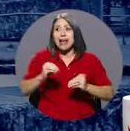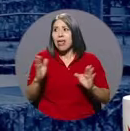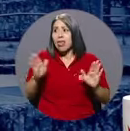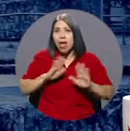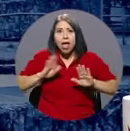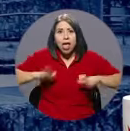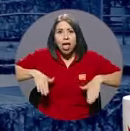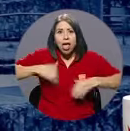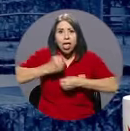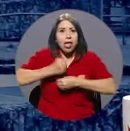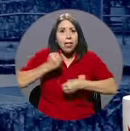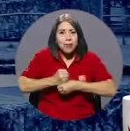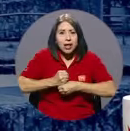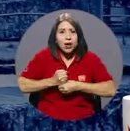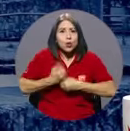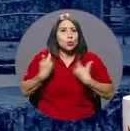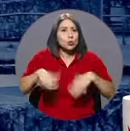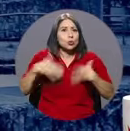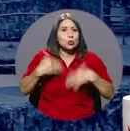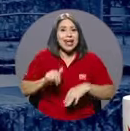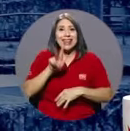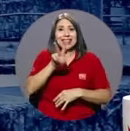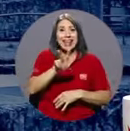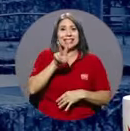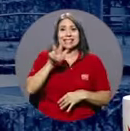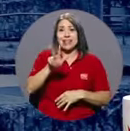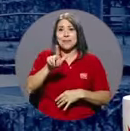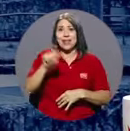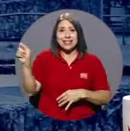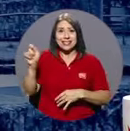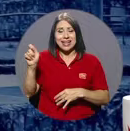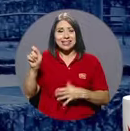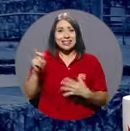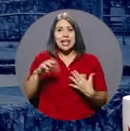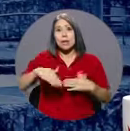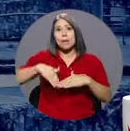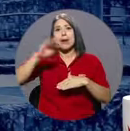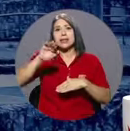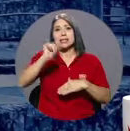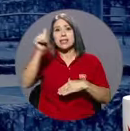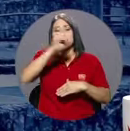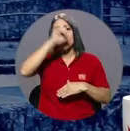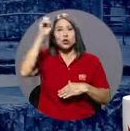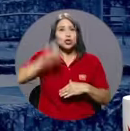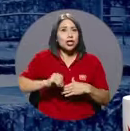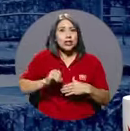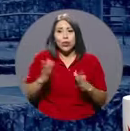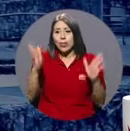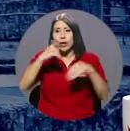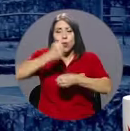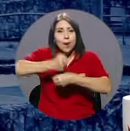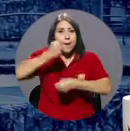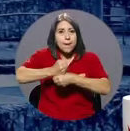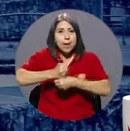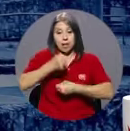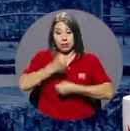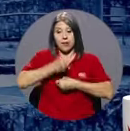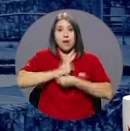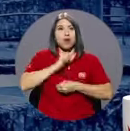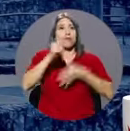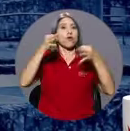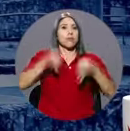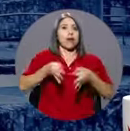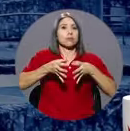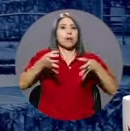sumamente elevadas, que ya llevamos 3 trimestres con tasas de desempleo que superan el 10%, sí. Un crecimiento muy fuerte de la informalidad y, por supuesto,